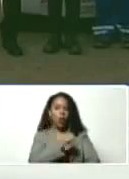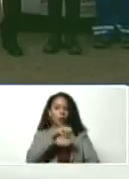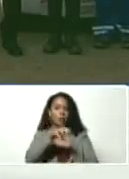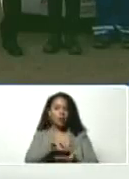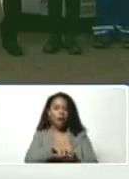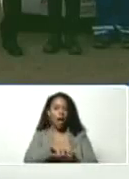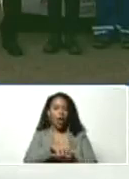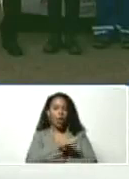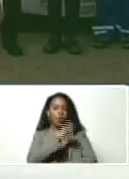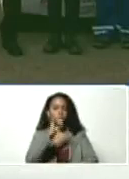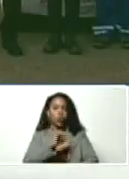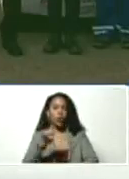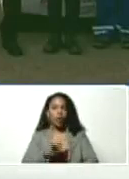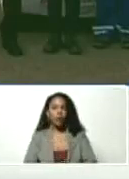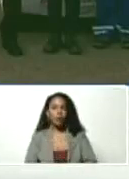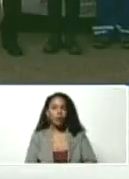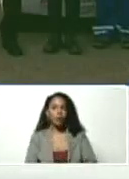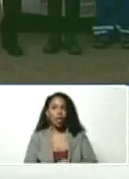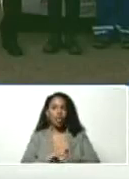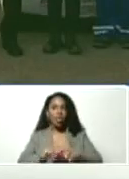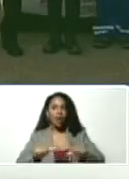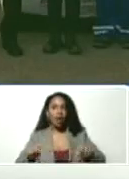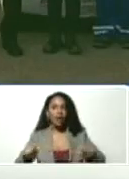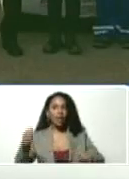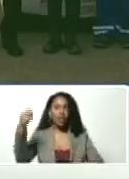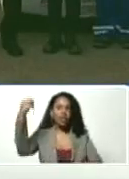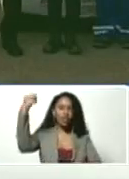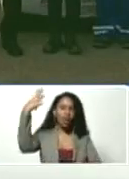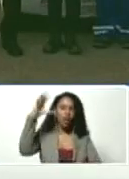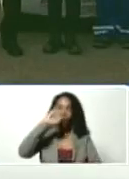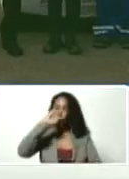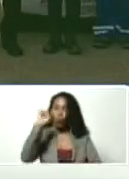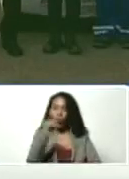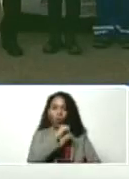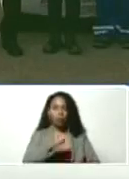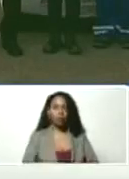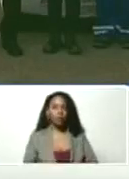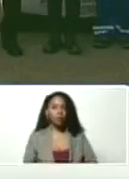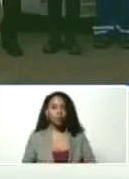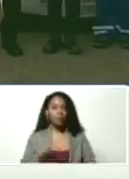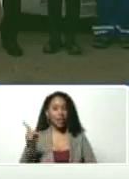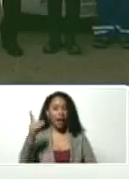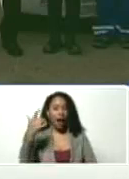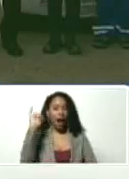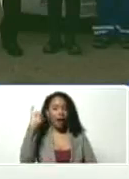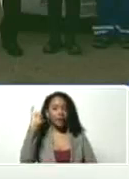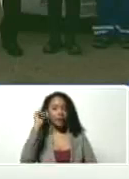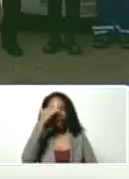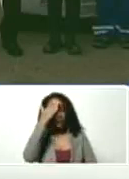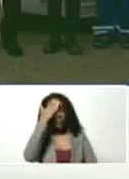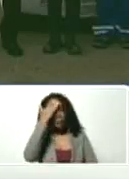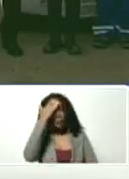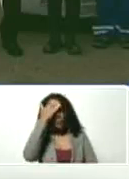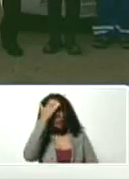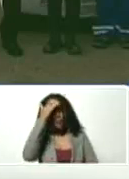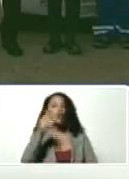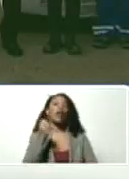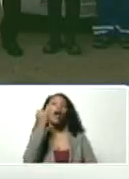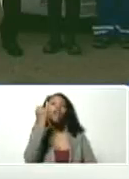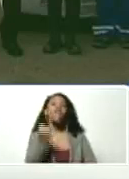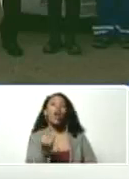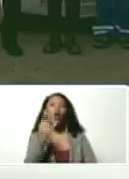estado Zulia, la tierra del sol amado. Allá se encuentra el flaco